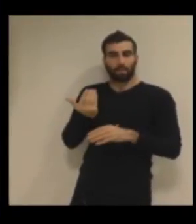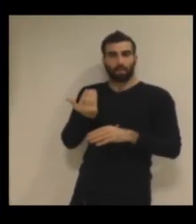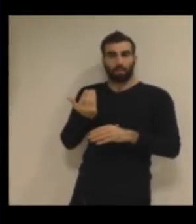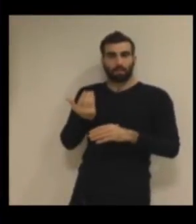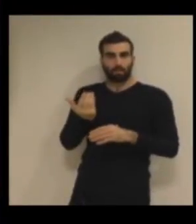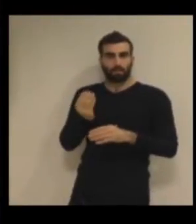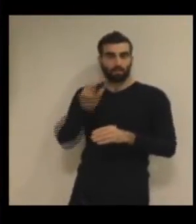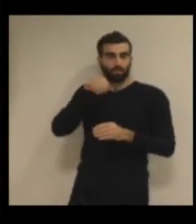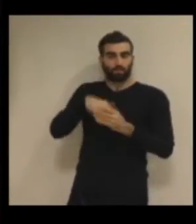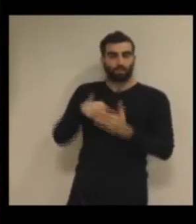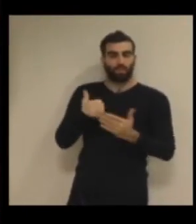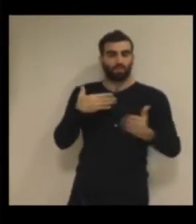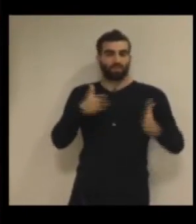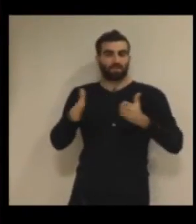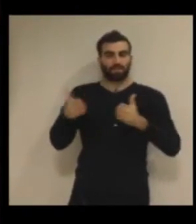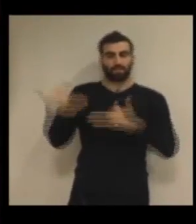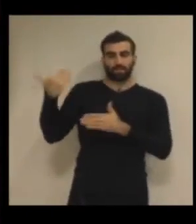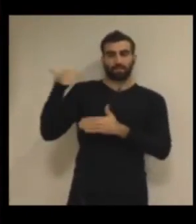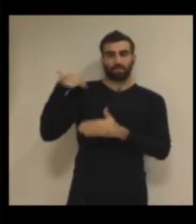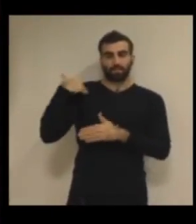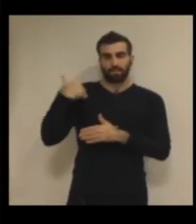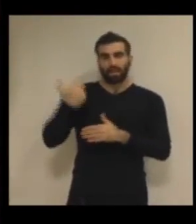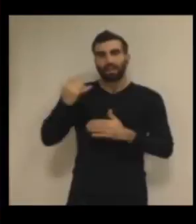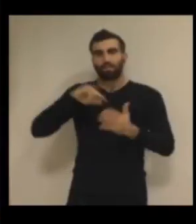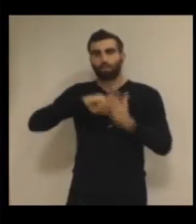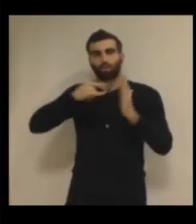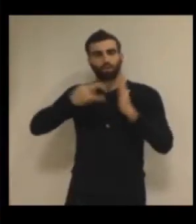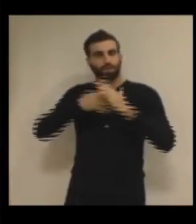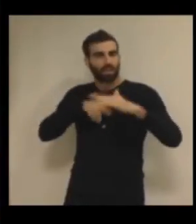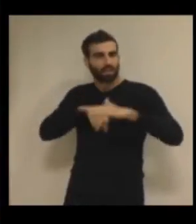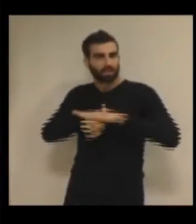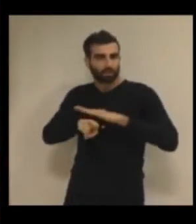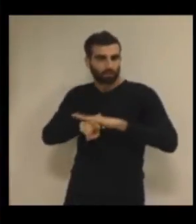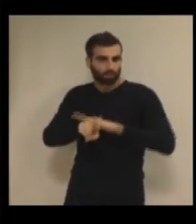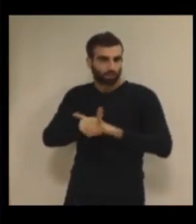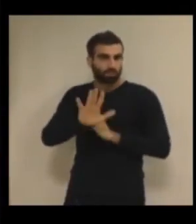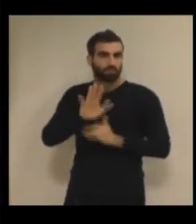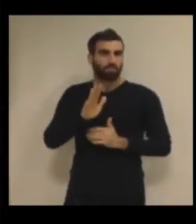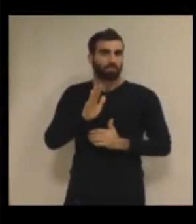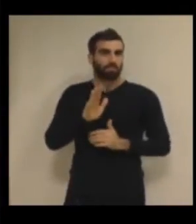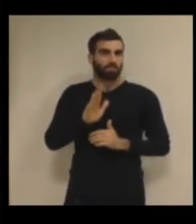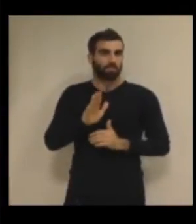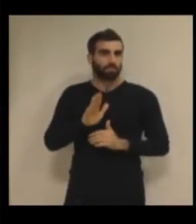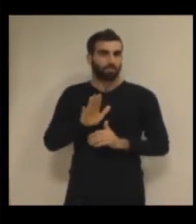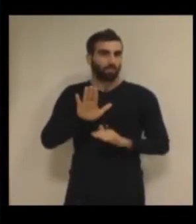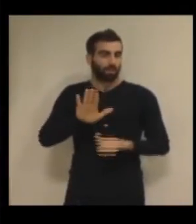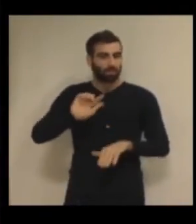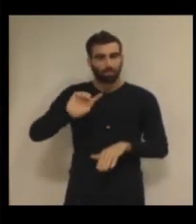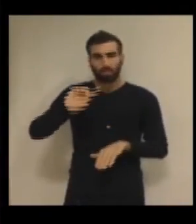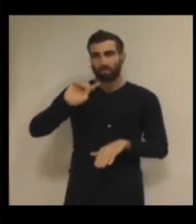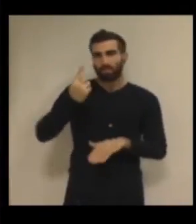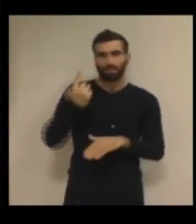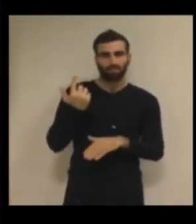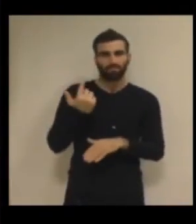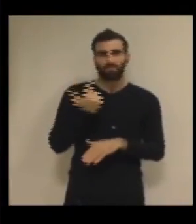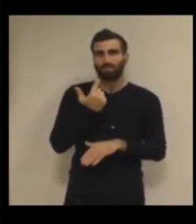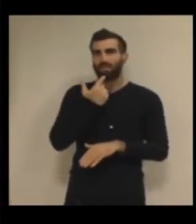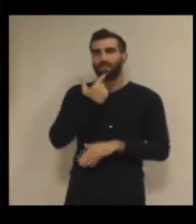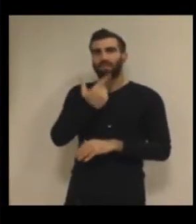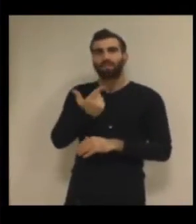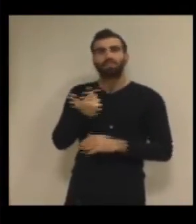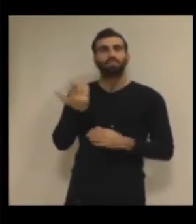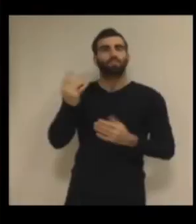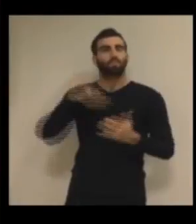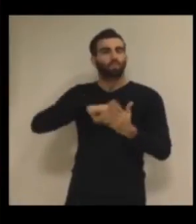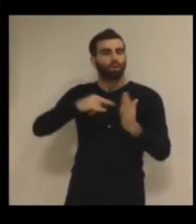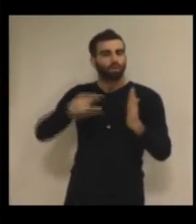una fase, cuando, digamos, se gestionó el proyecto. Pero primero comentar que cuando se gesta el proyecto